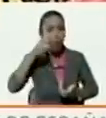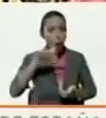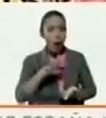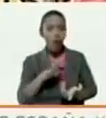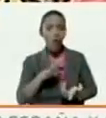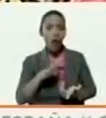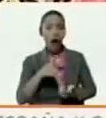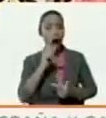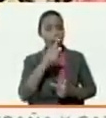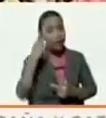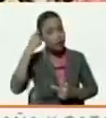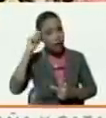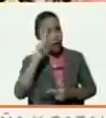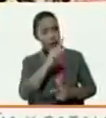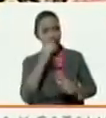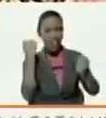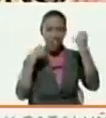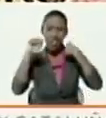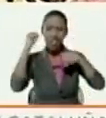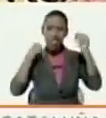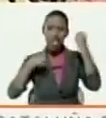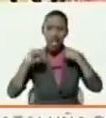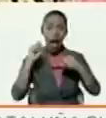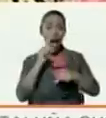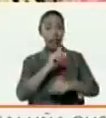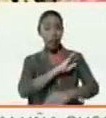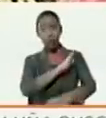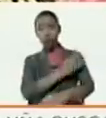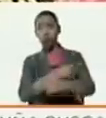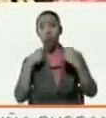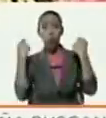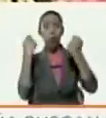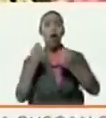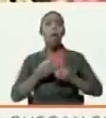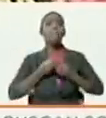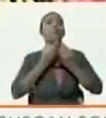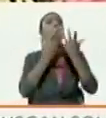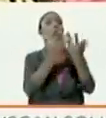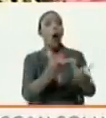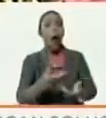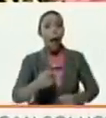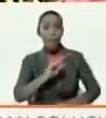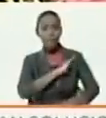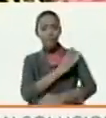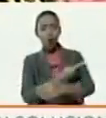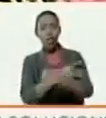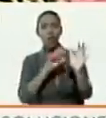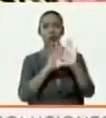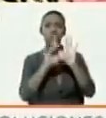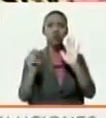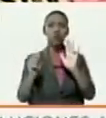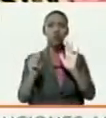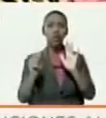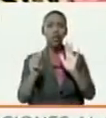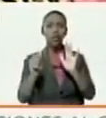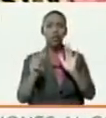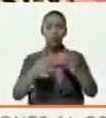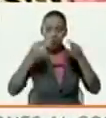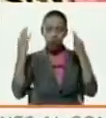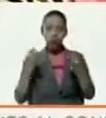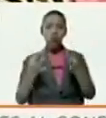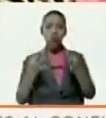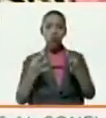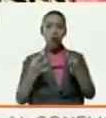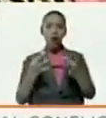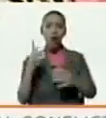a esa rebeldía, a ese poder popular que se expresó, el poder constituyente originario. No tenía otra forma, no